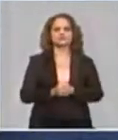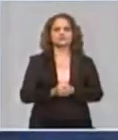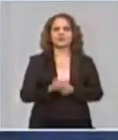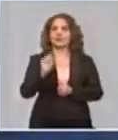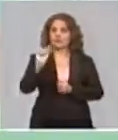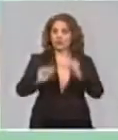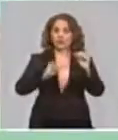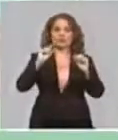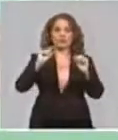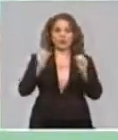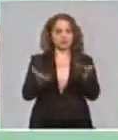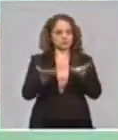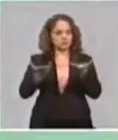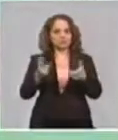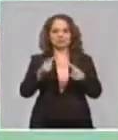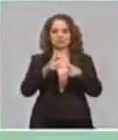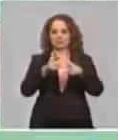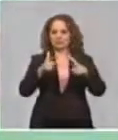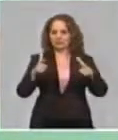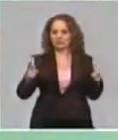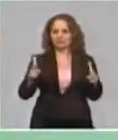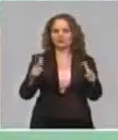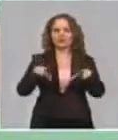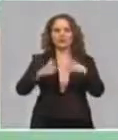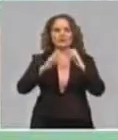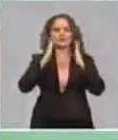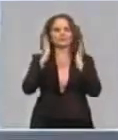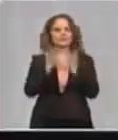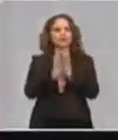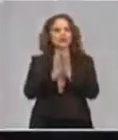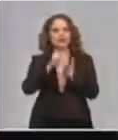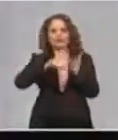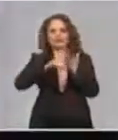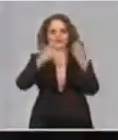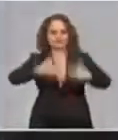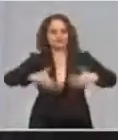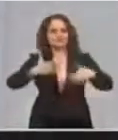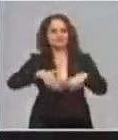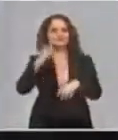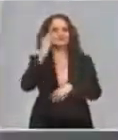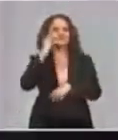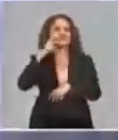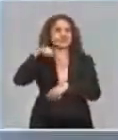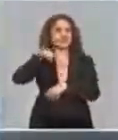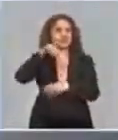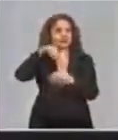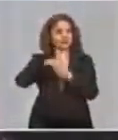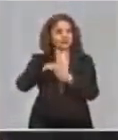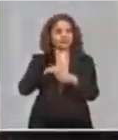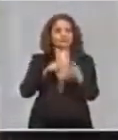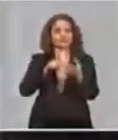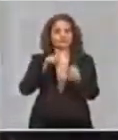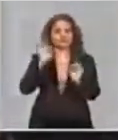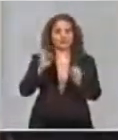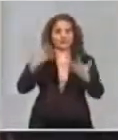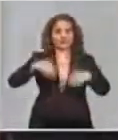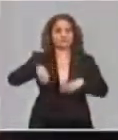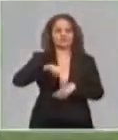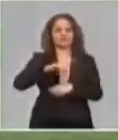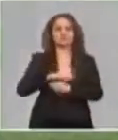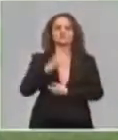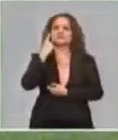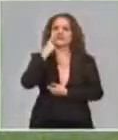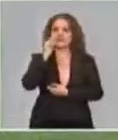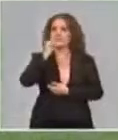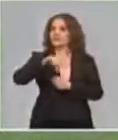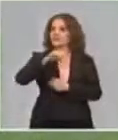cumplimiento de los planes favorecen la estabilidad de la fuerza laboral en esta planta, cuyos trabajadores obtienen hoy mayores ingresos. El